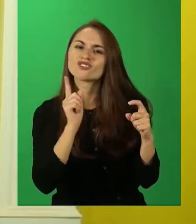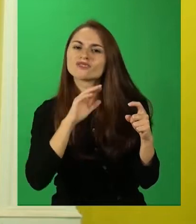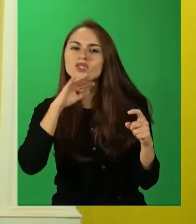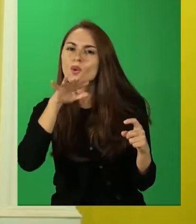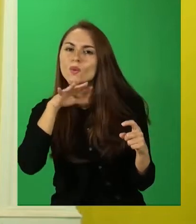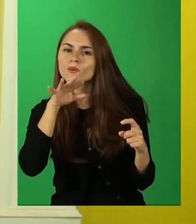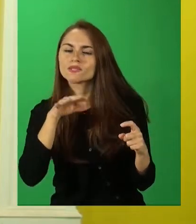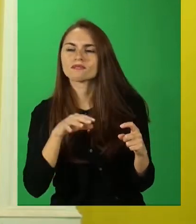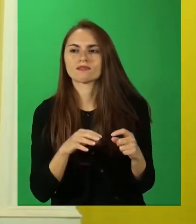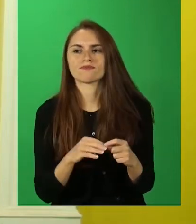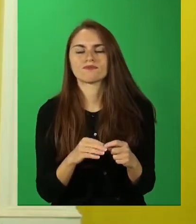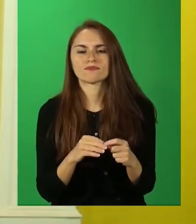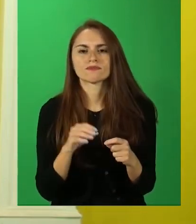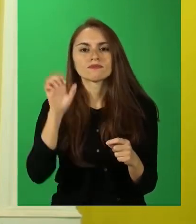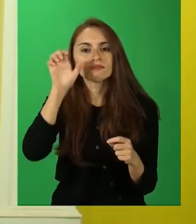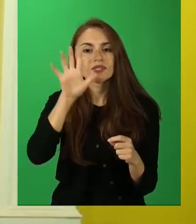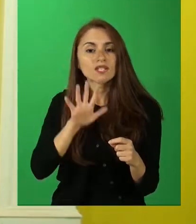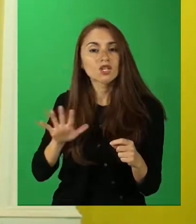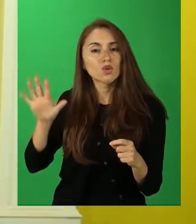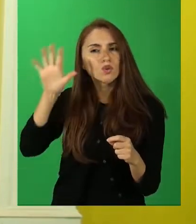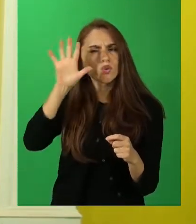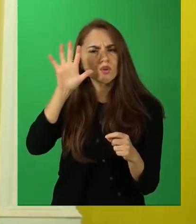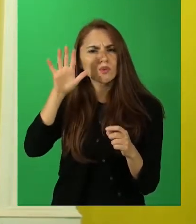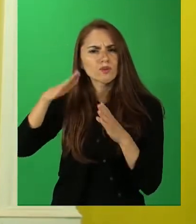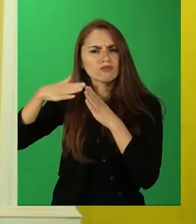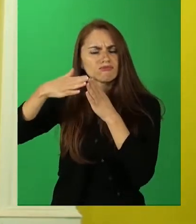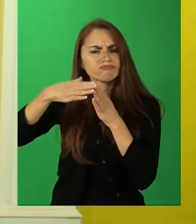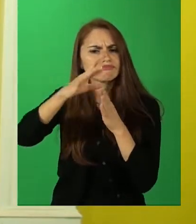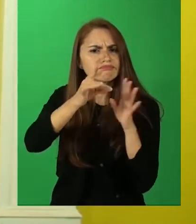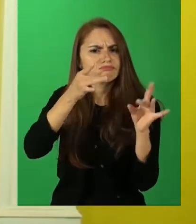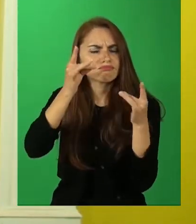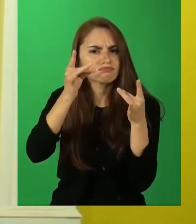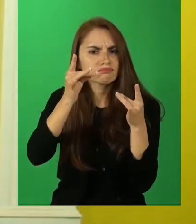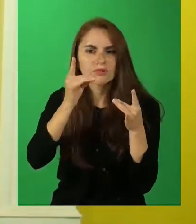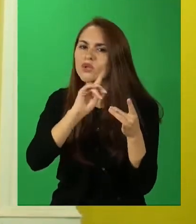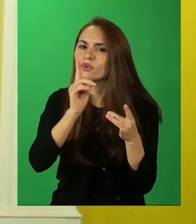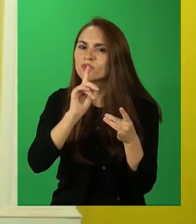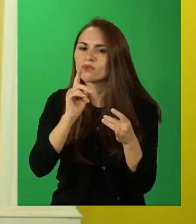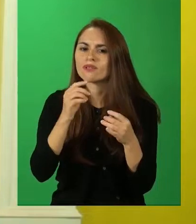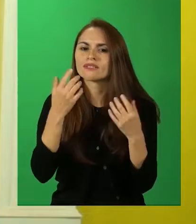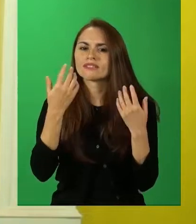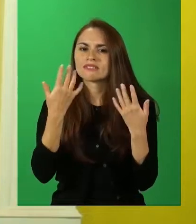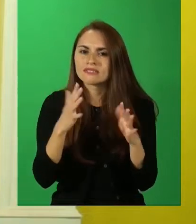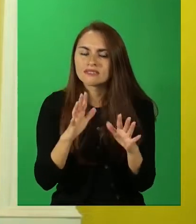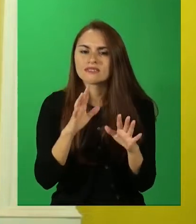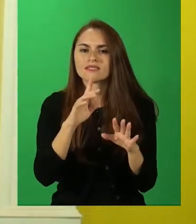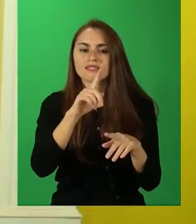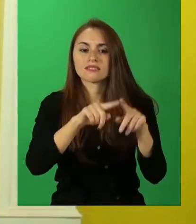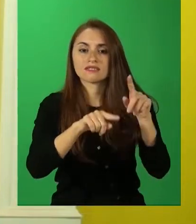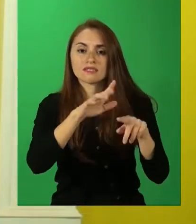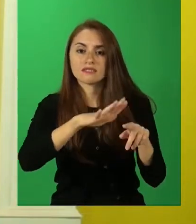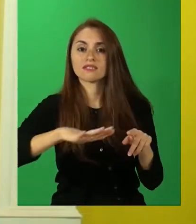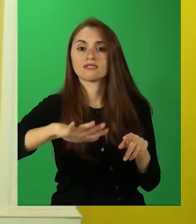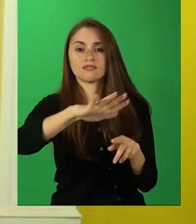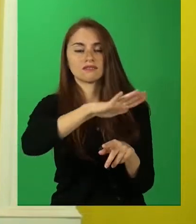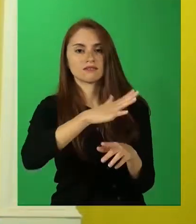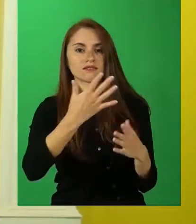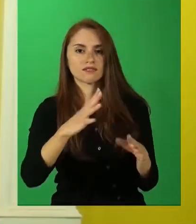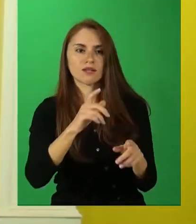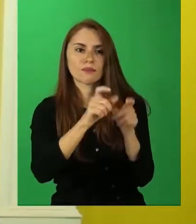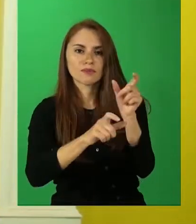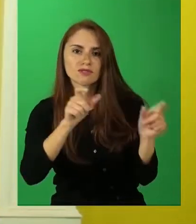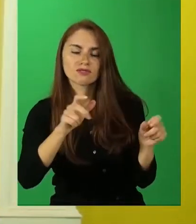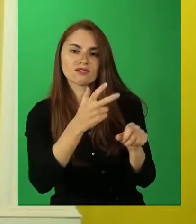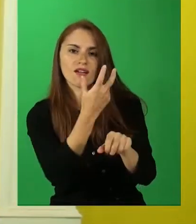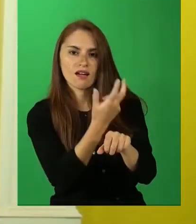usar. Los europeos en realidad no descubrieron casi nada. La mayoría de los territorios de los que hablamos ya tenían